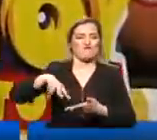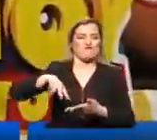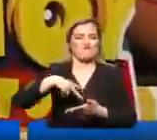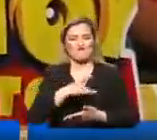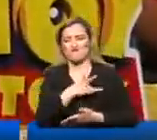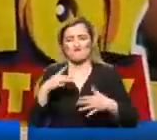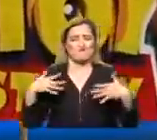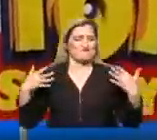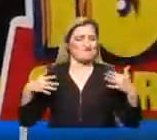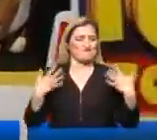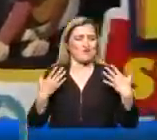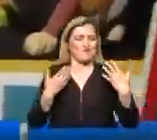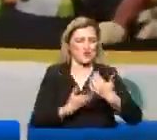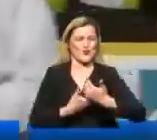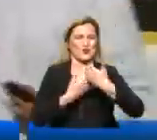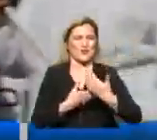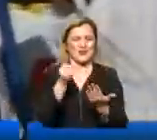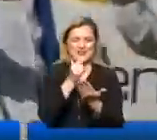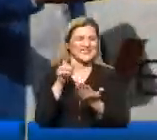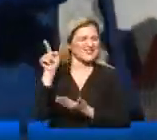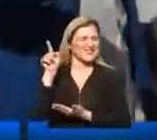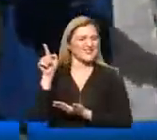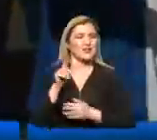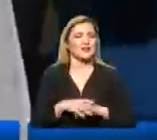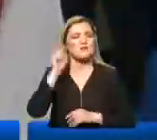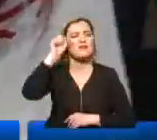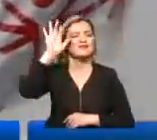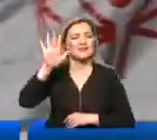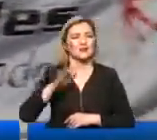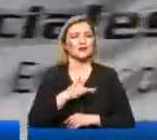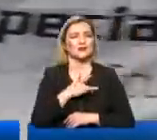a varias instituciones visitando y dándoles un rato de alegría